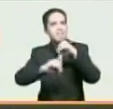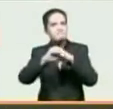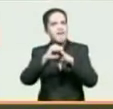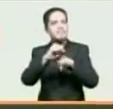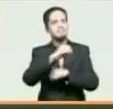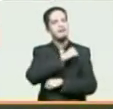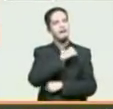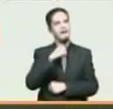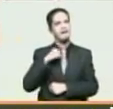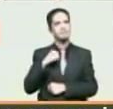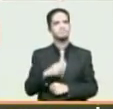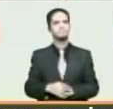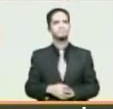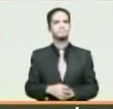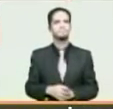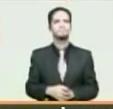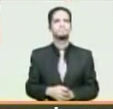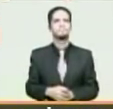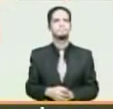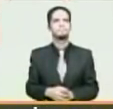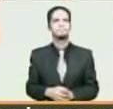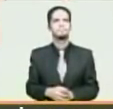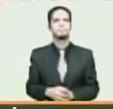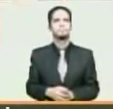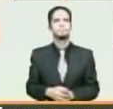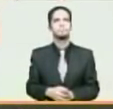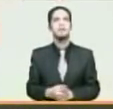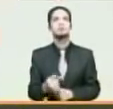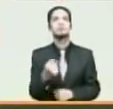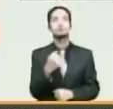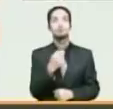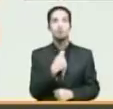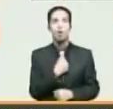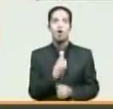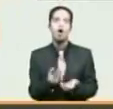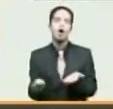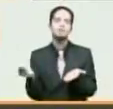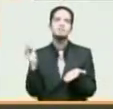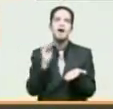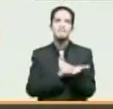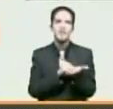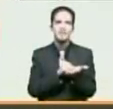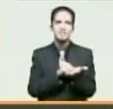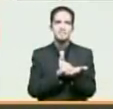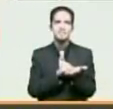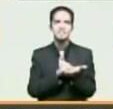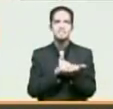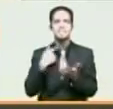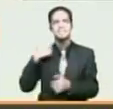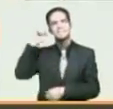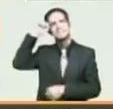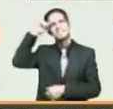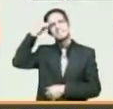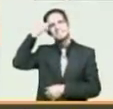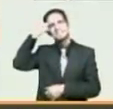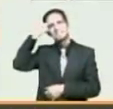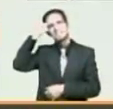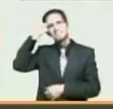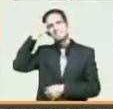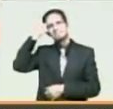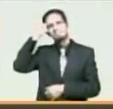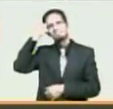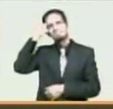soberanía. Así que yo retomo todas esas imágenes que hicieron